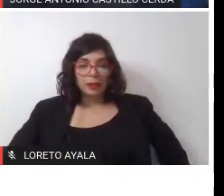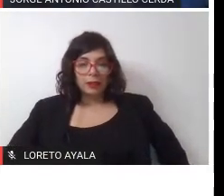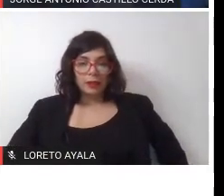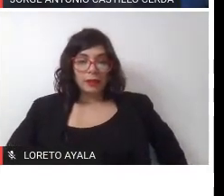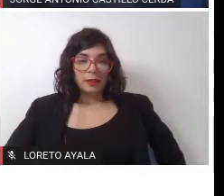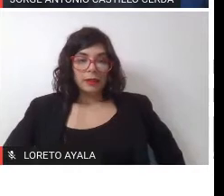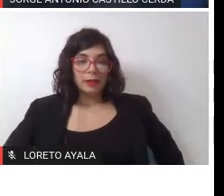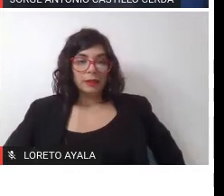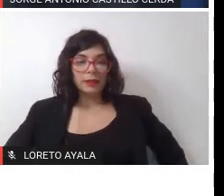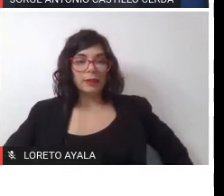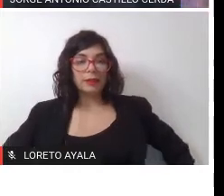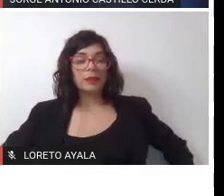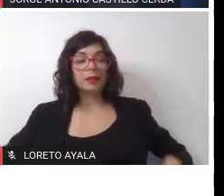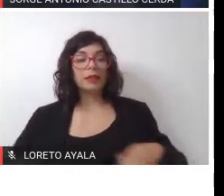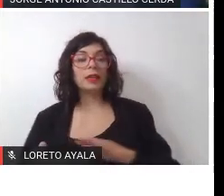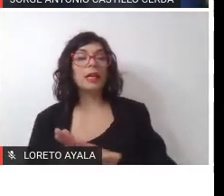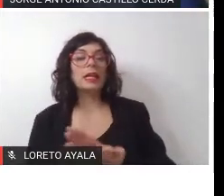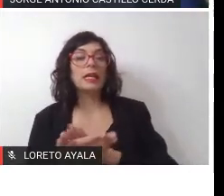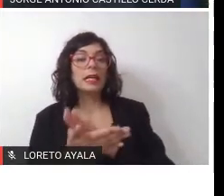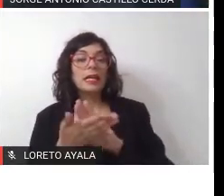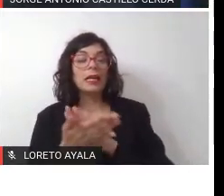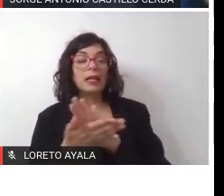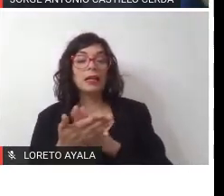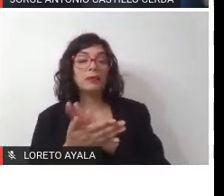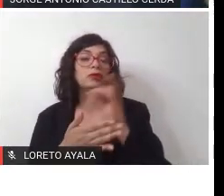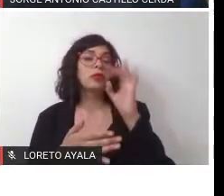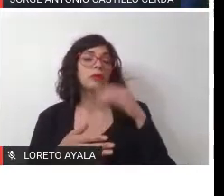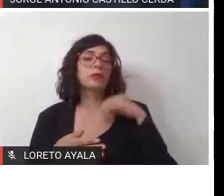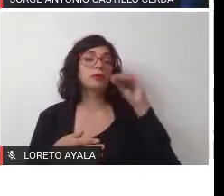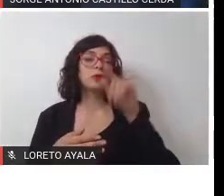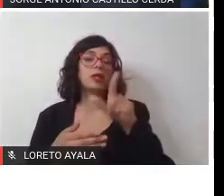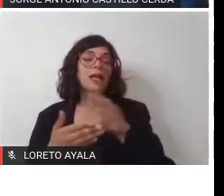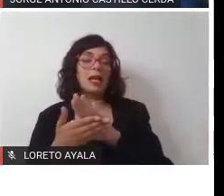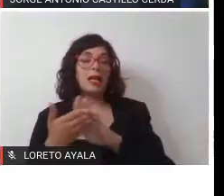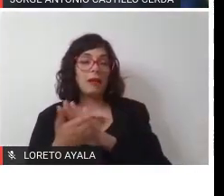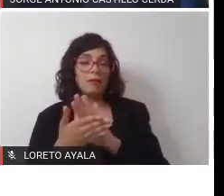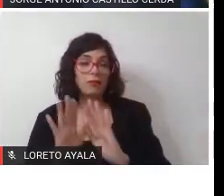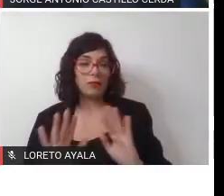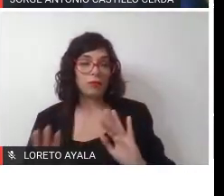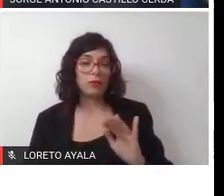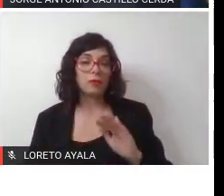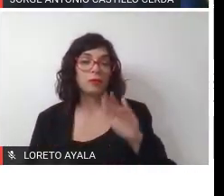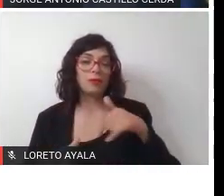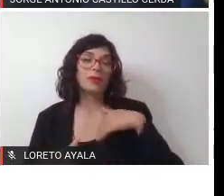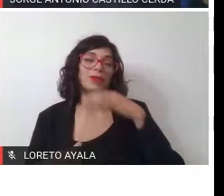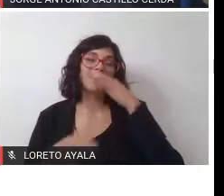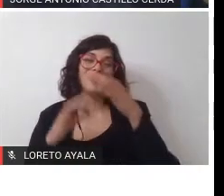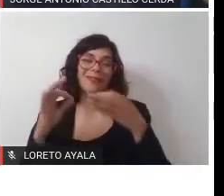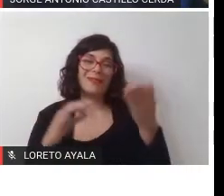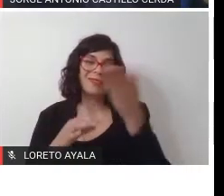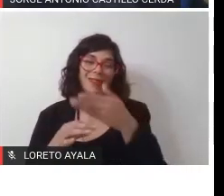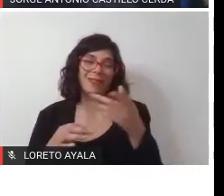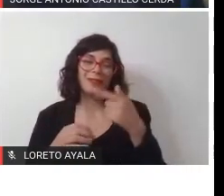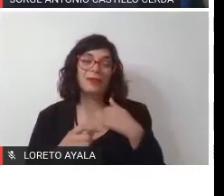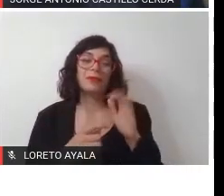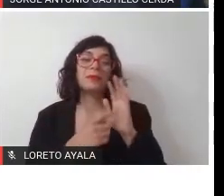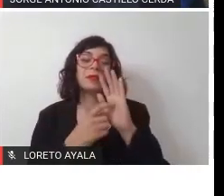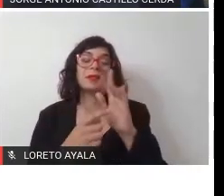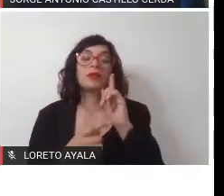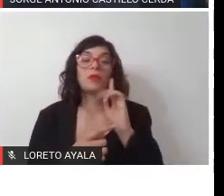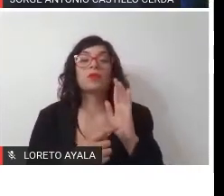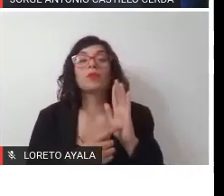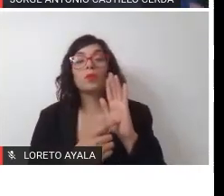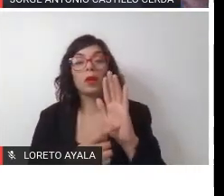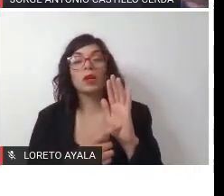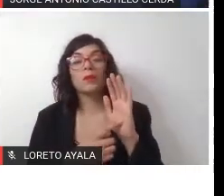con distintos cursos integrados, solo voy a poner, y aquí es donde yo decía, si me dedicaba en la presentación a mostrar